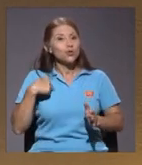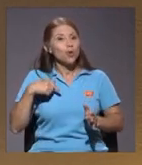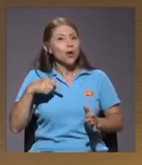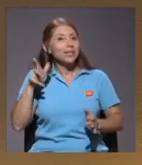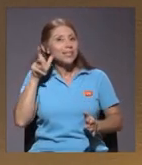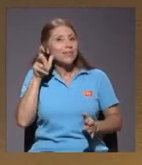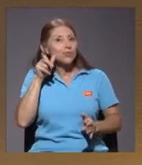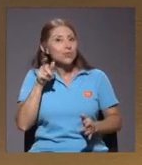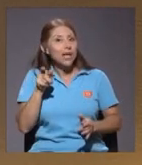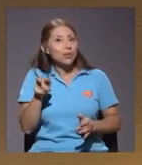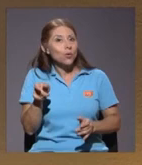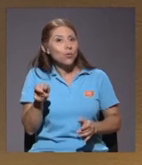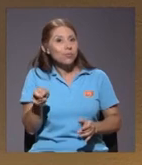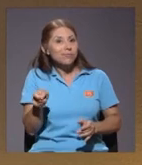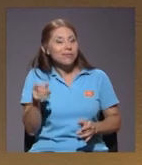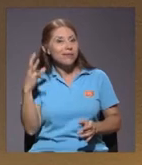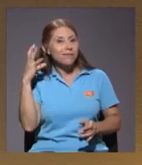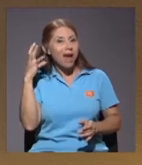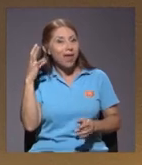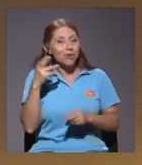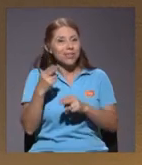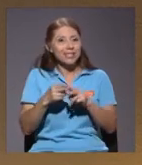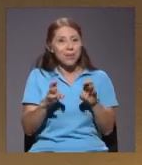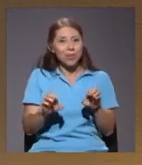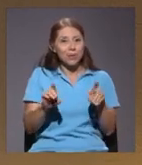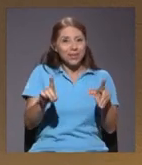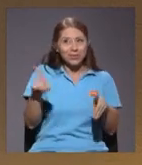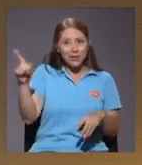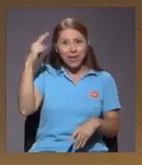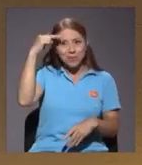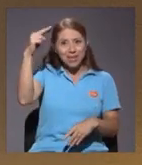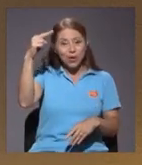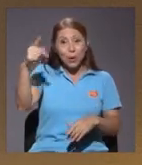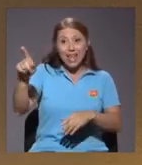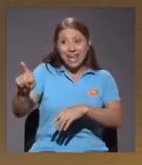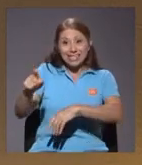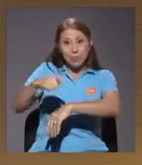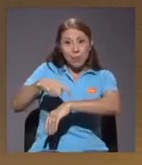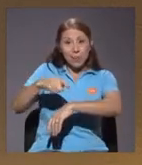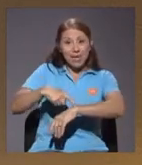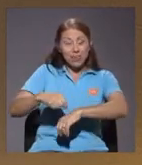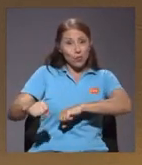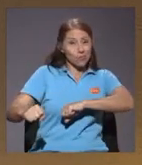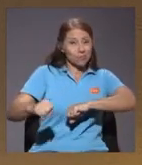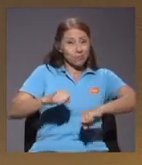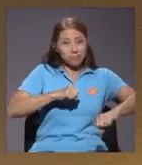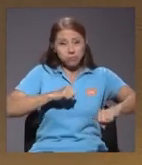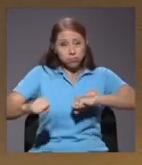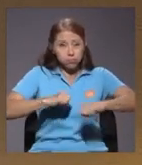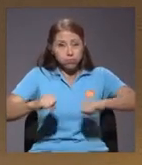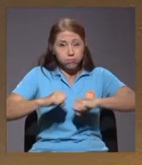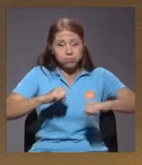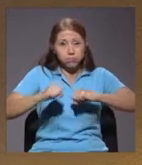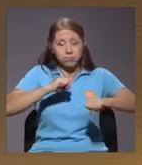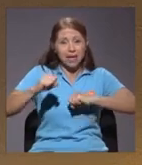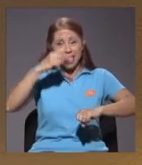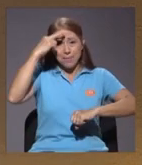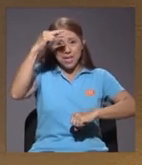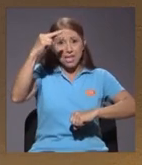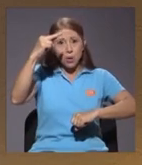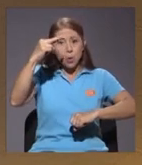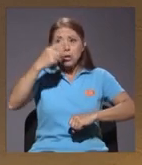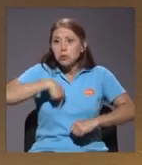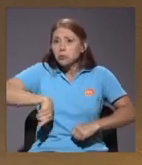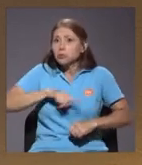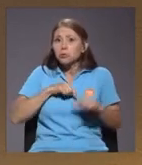educación y en eso viene el gran terremoto el mega terremoto de méxico y seguimos